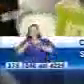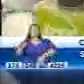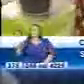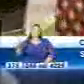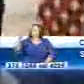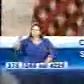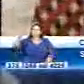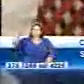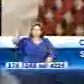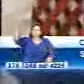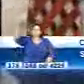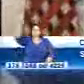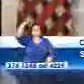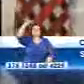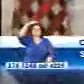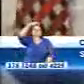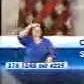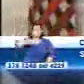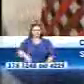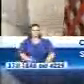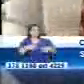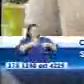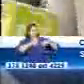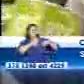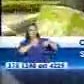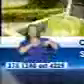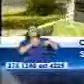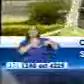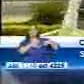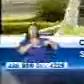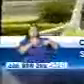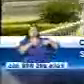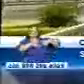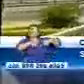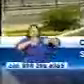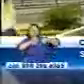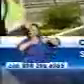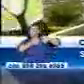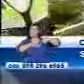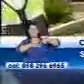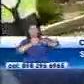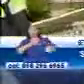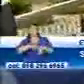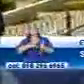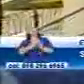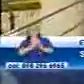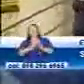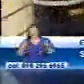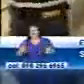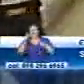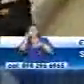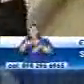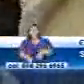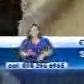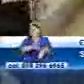poder cruzar porque imagínense hasta que pueda dar la vuelta por allá por la tarazana pues como que no llegaba a las personas aquí no solamente